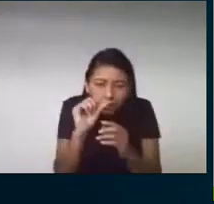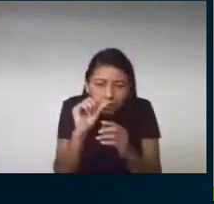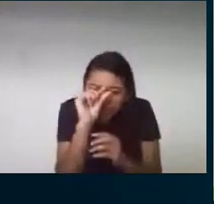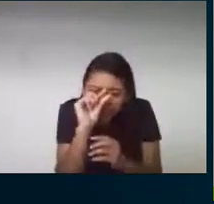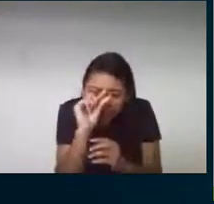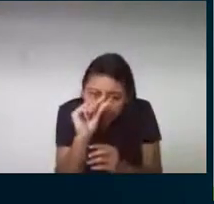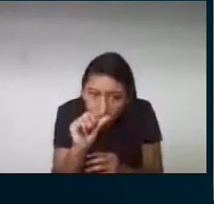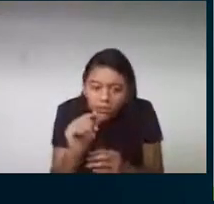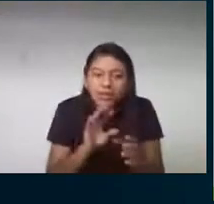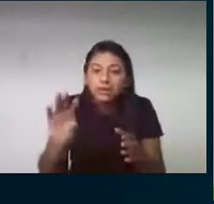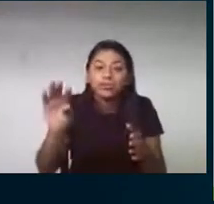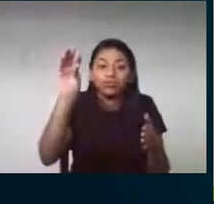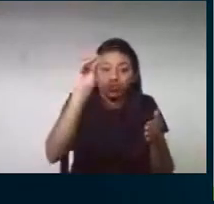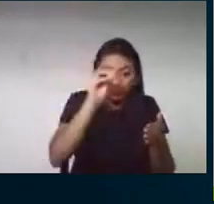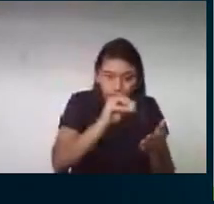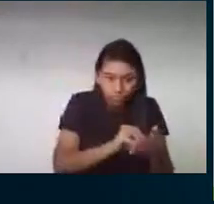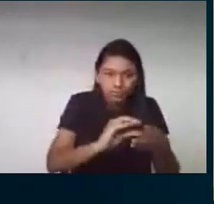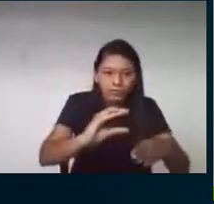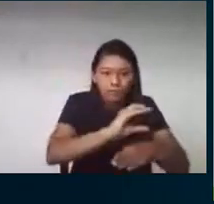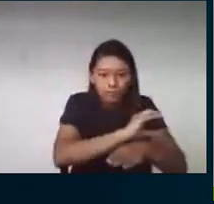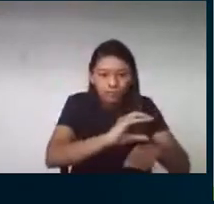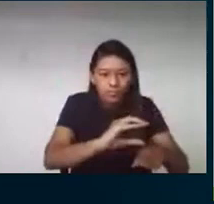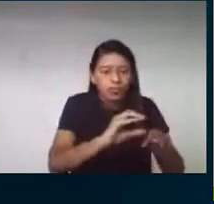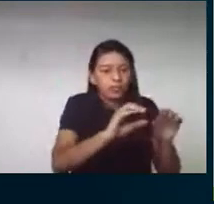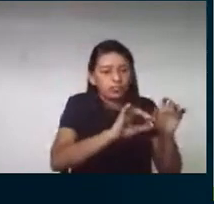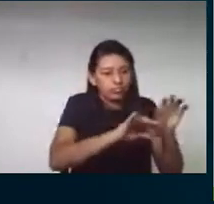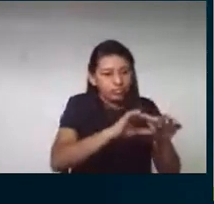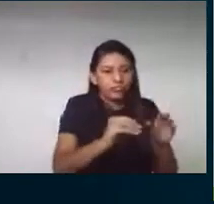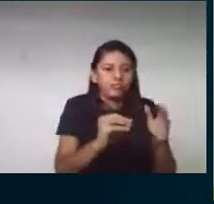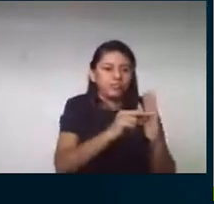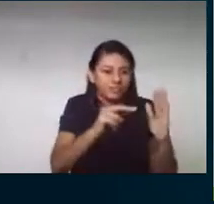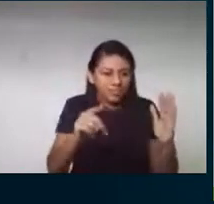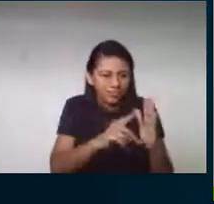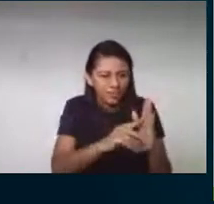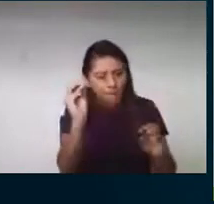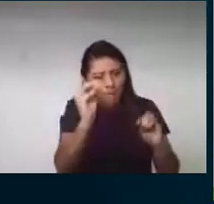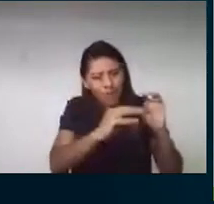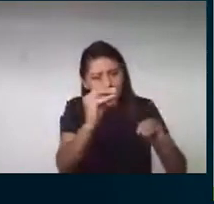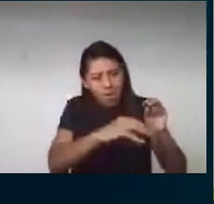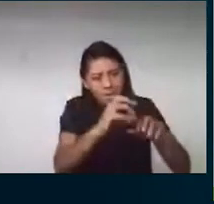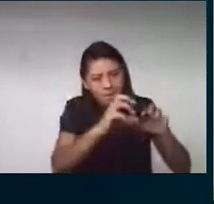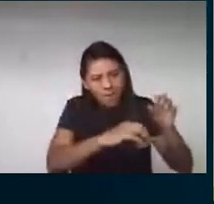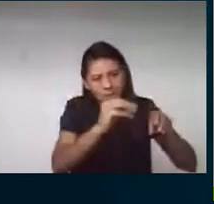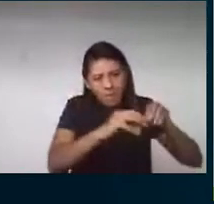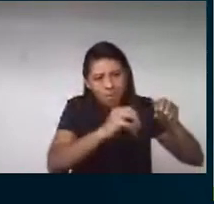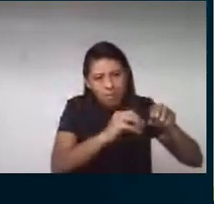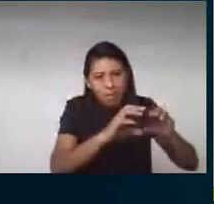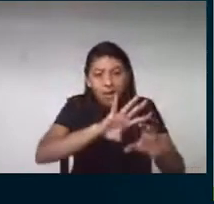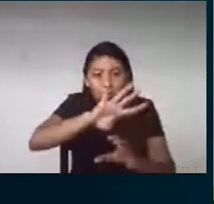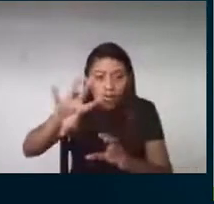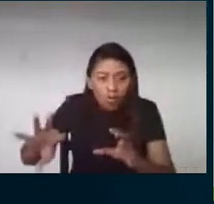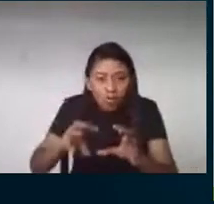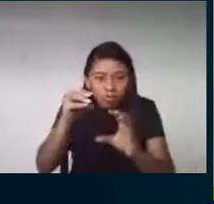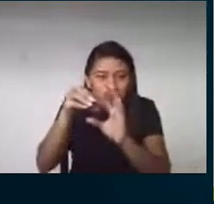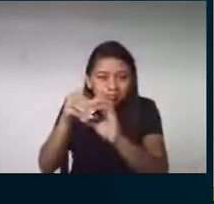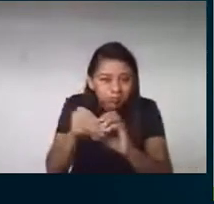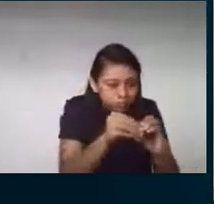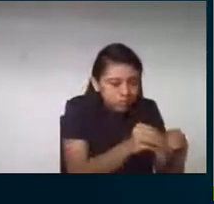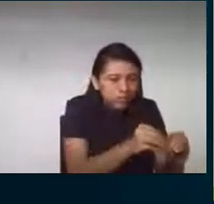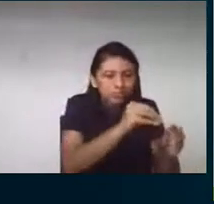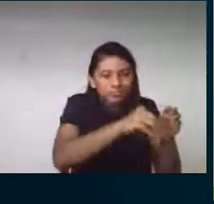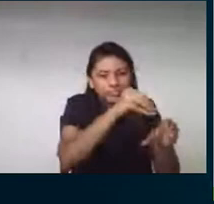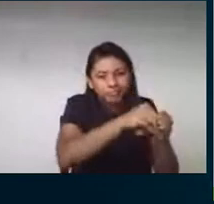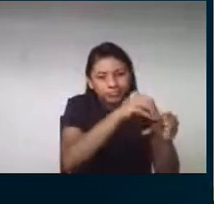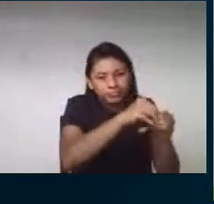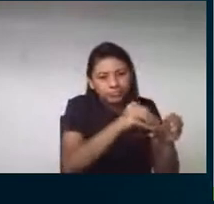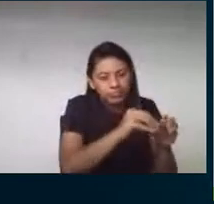de manera continua y dinámica todo en conjunto, todo de manera integral. Entonces, ¿en